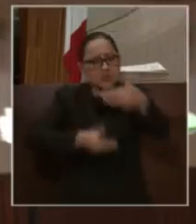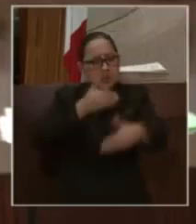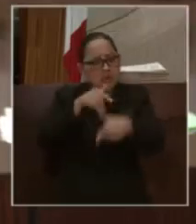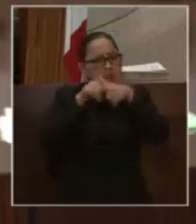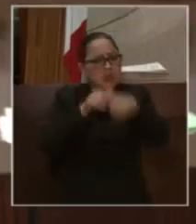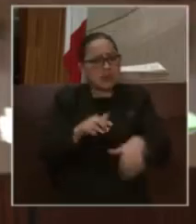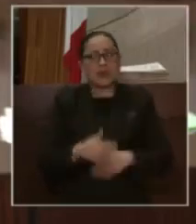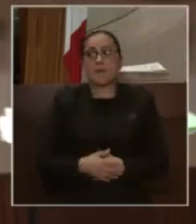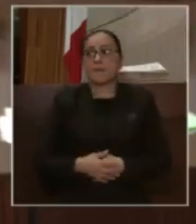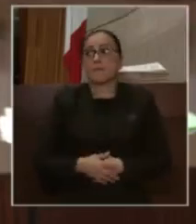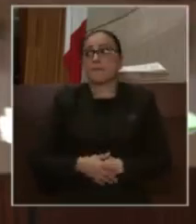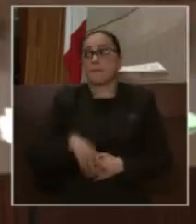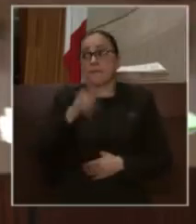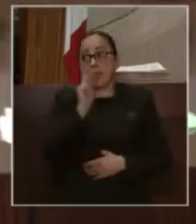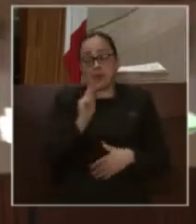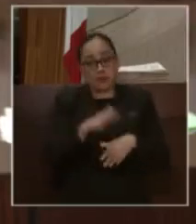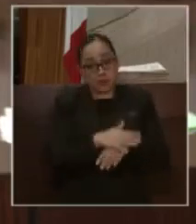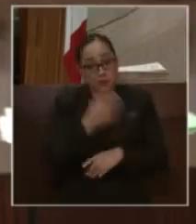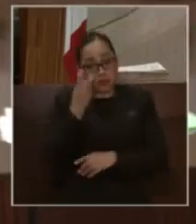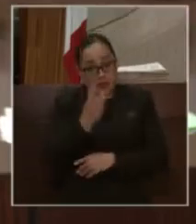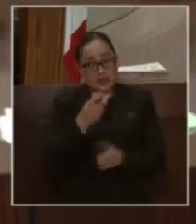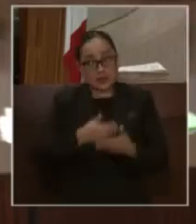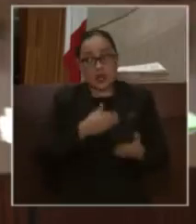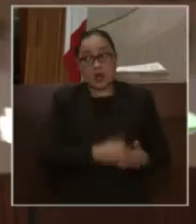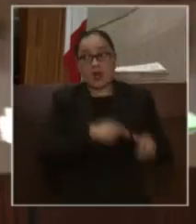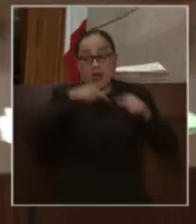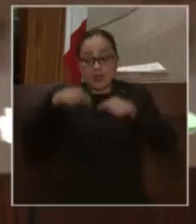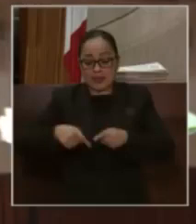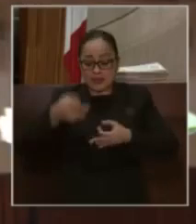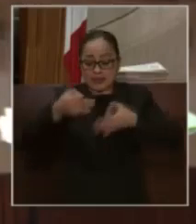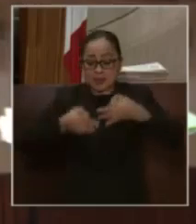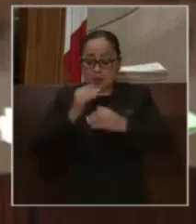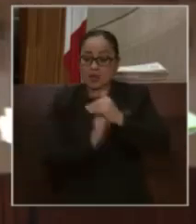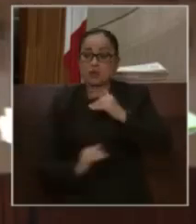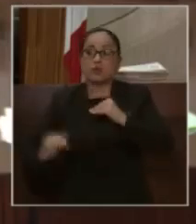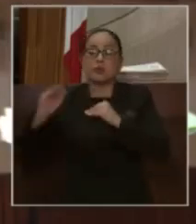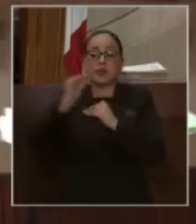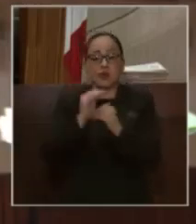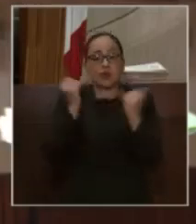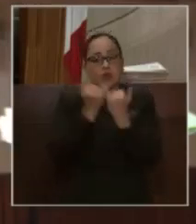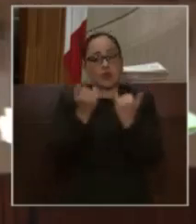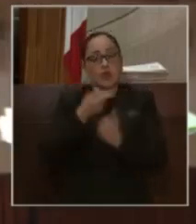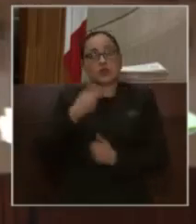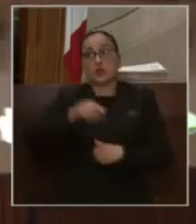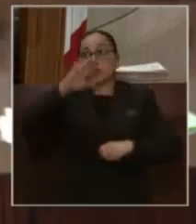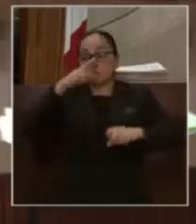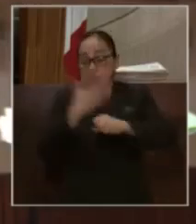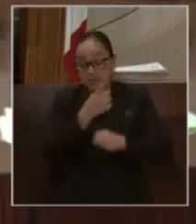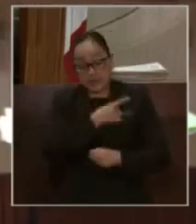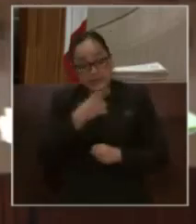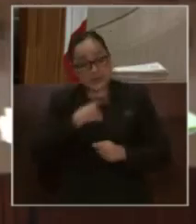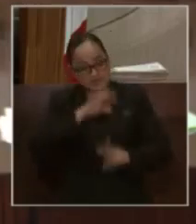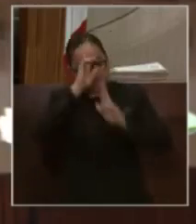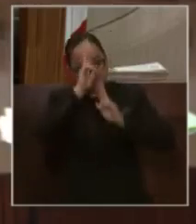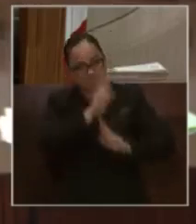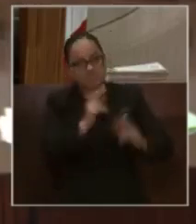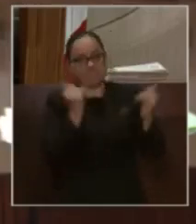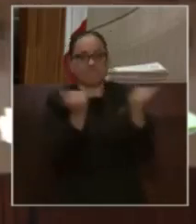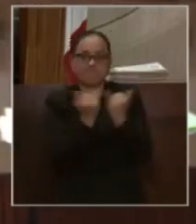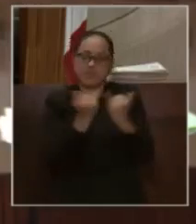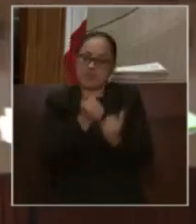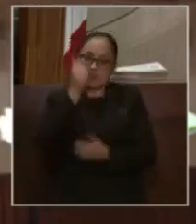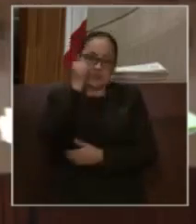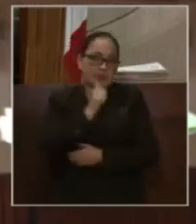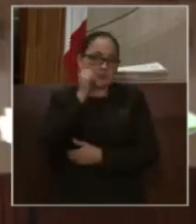curso. En ese sentido, este tribunal, y insisto, lo hemos dicho en anteriores ocasiones, tiene una obligación de respetar también